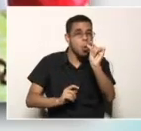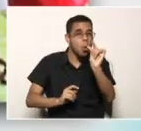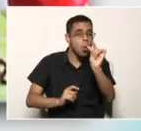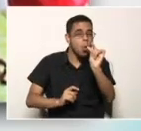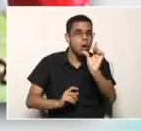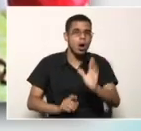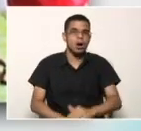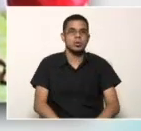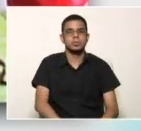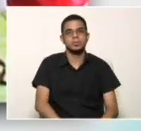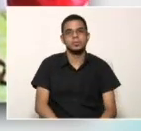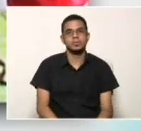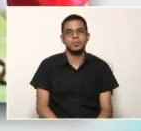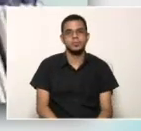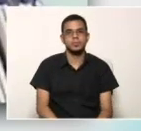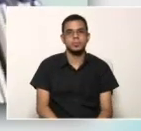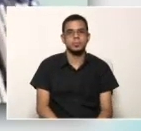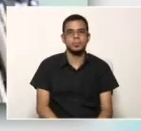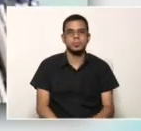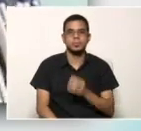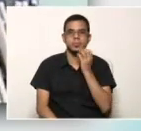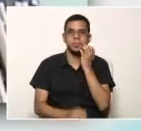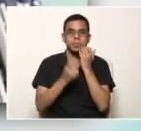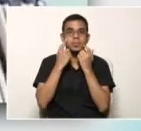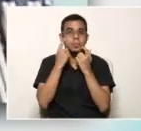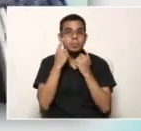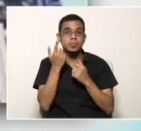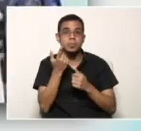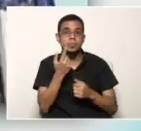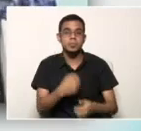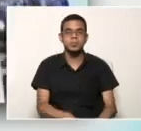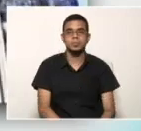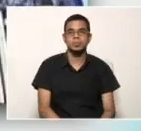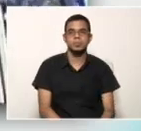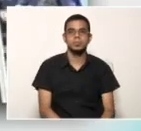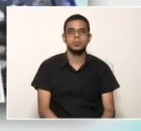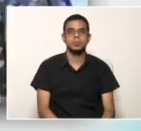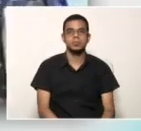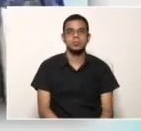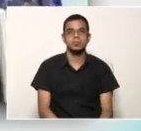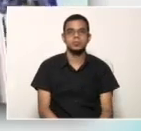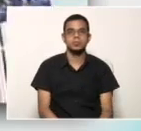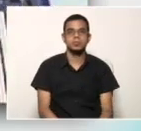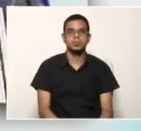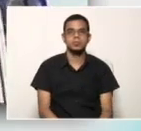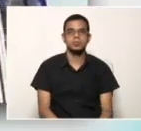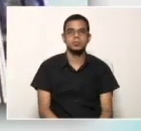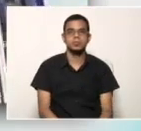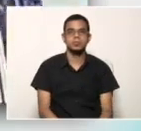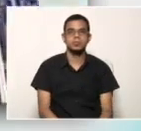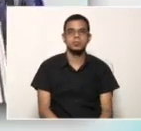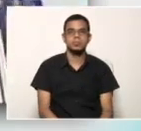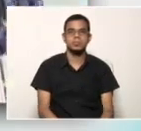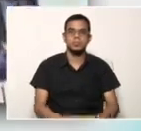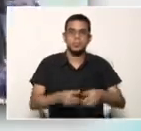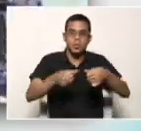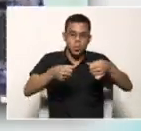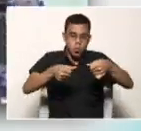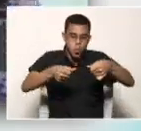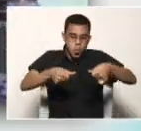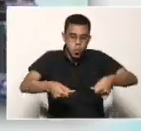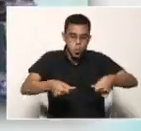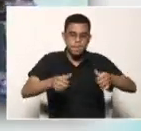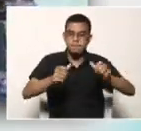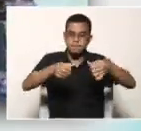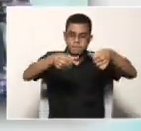sonar. ¿Okay? Y procedemos a instalar la otra. ¿Okay? Solamente lo que hacemos es presionarla hacia abajo para que